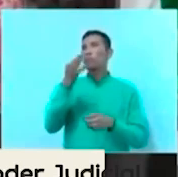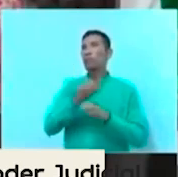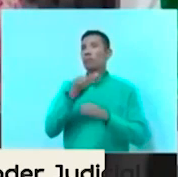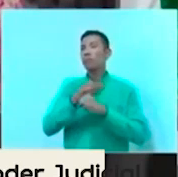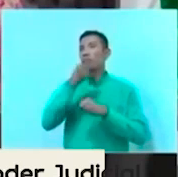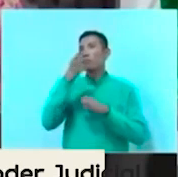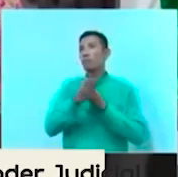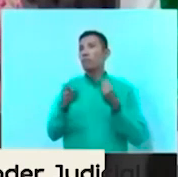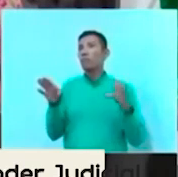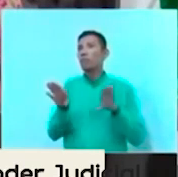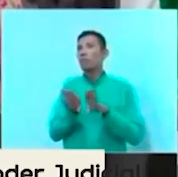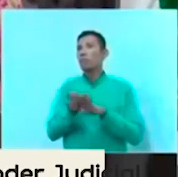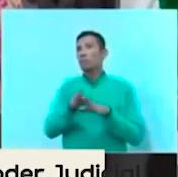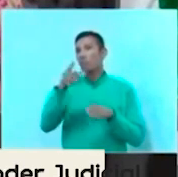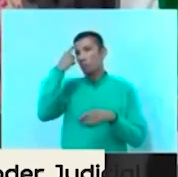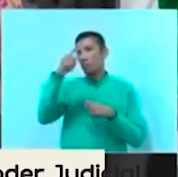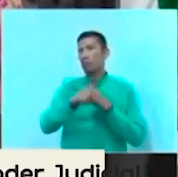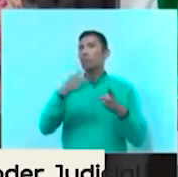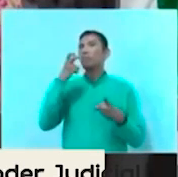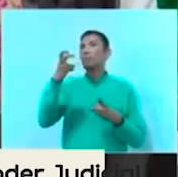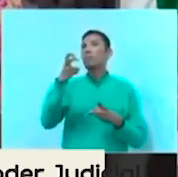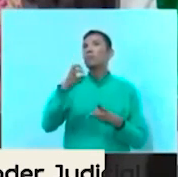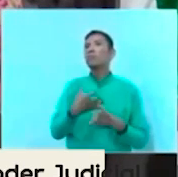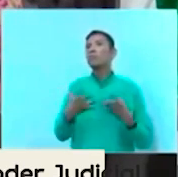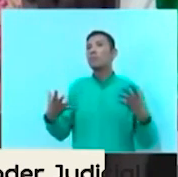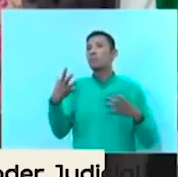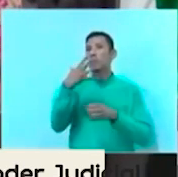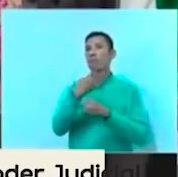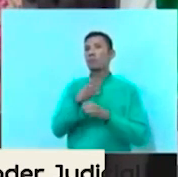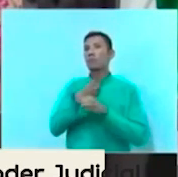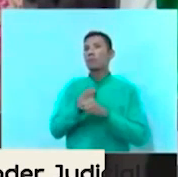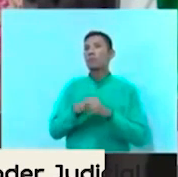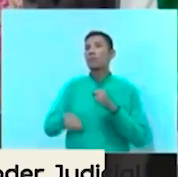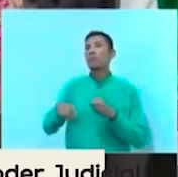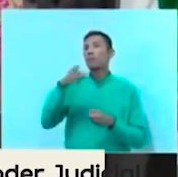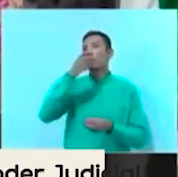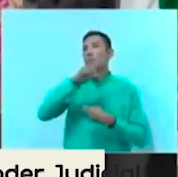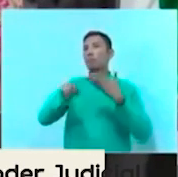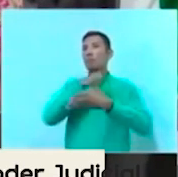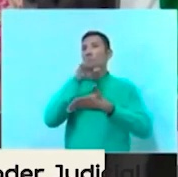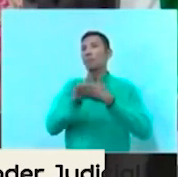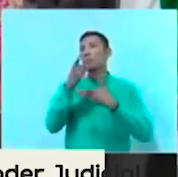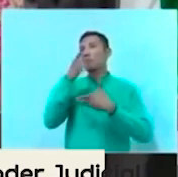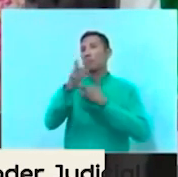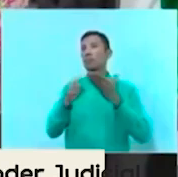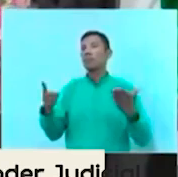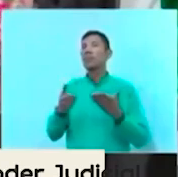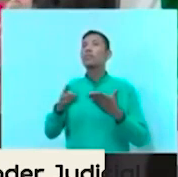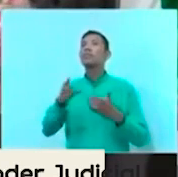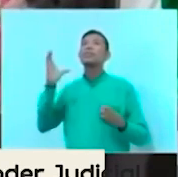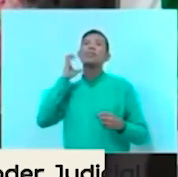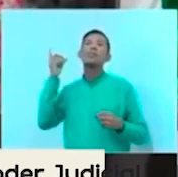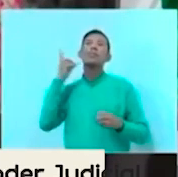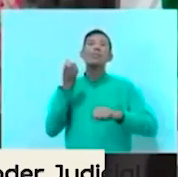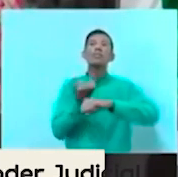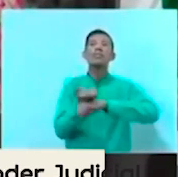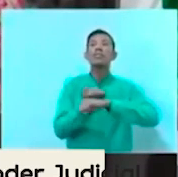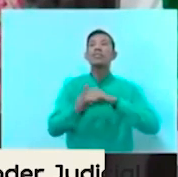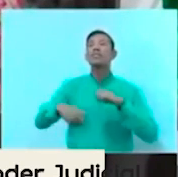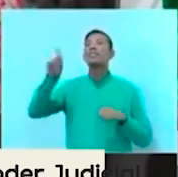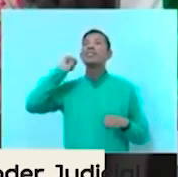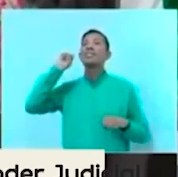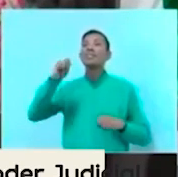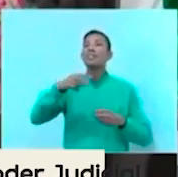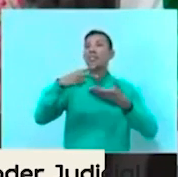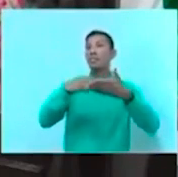se declara aprobada por esta 65ª legislatura al Congreso del Estado de Tabasco la minuta